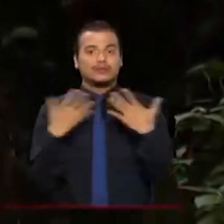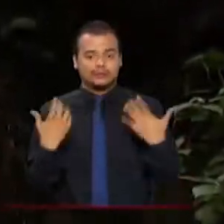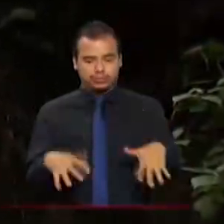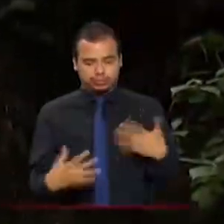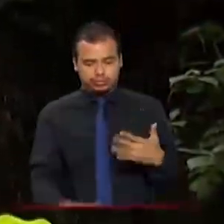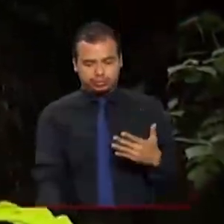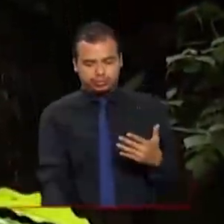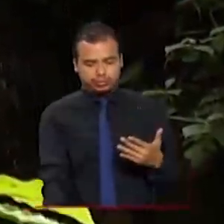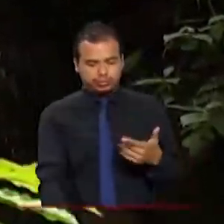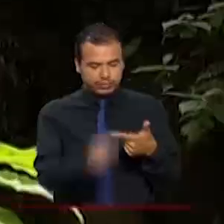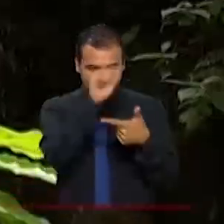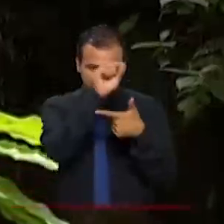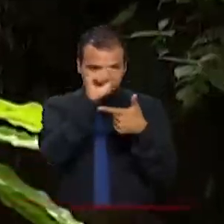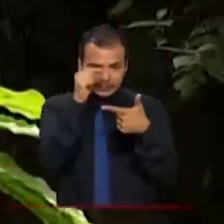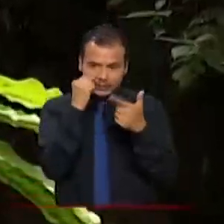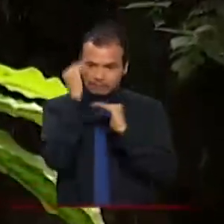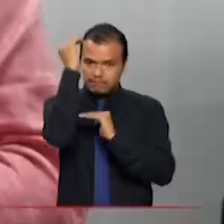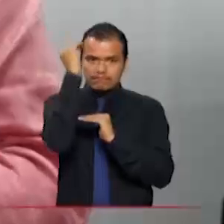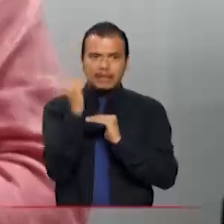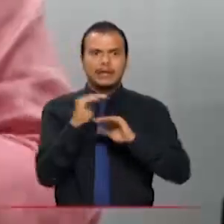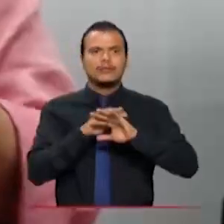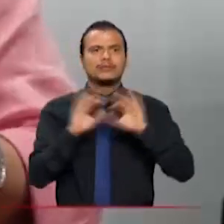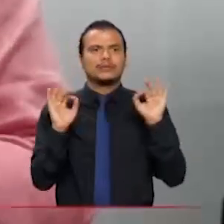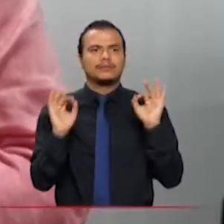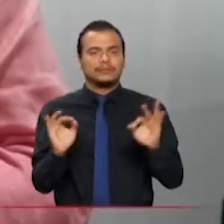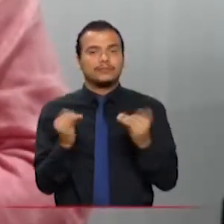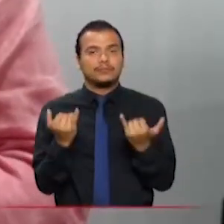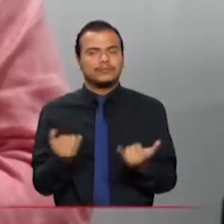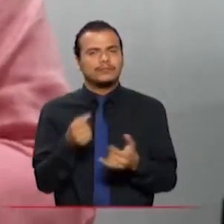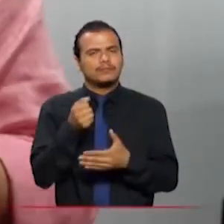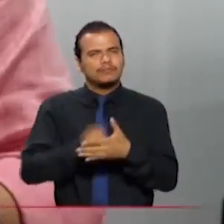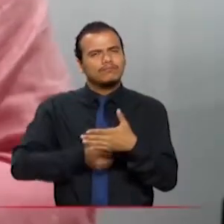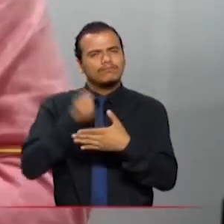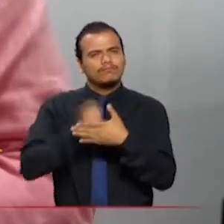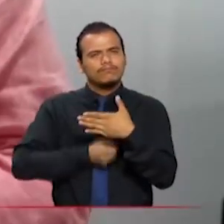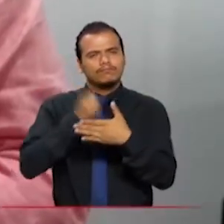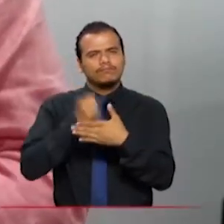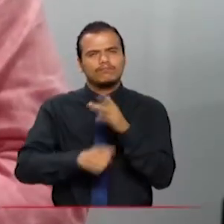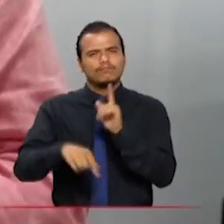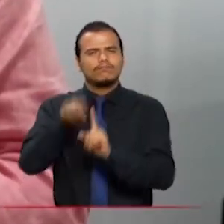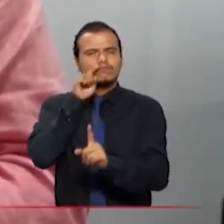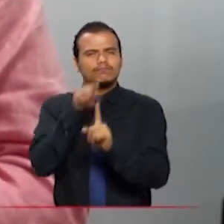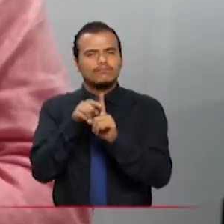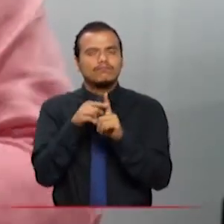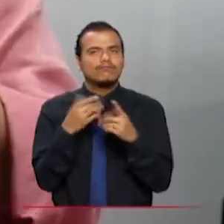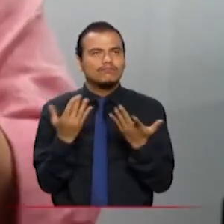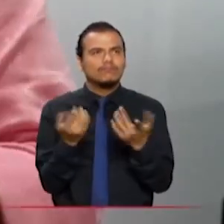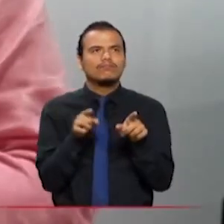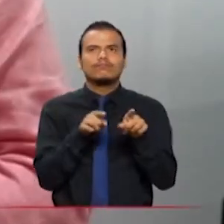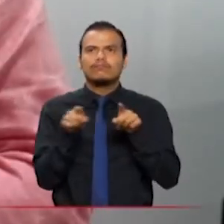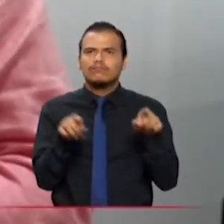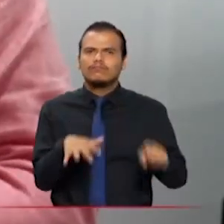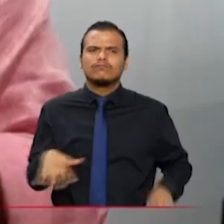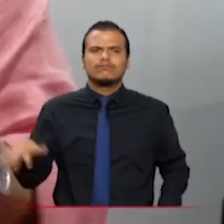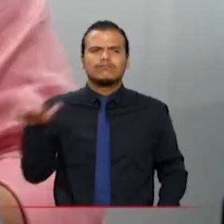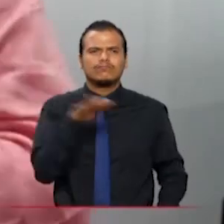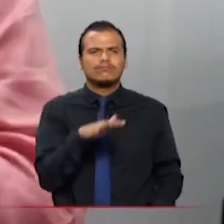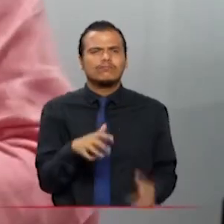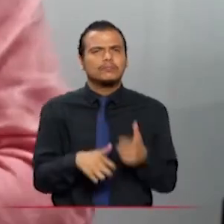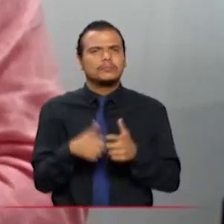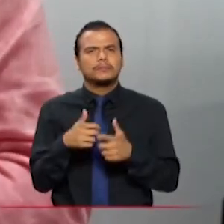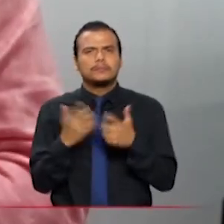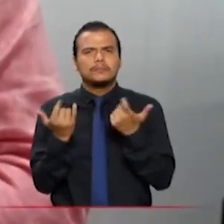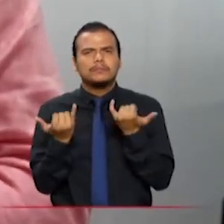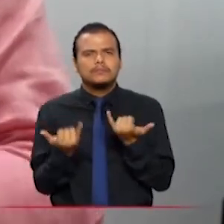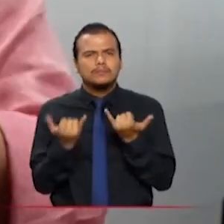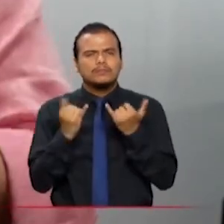alarmantes estadísticas de deforestación. Tenemos que seguir trabajando en los problemas ambientales de nuestro territorio. Culminada la COP, tiene que